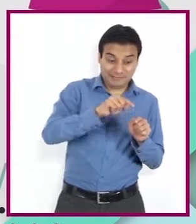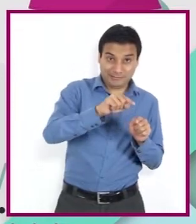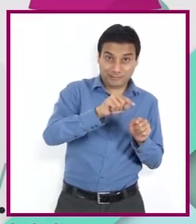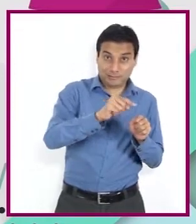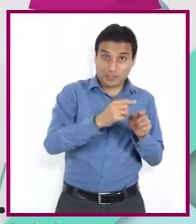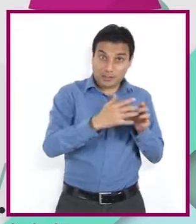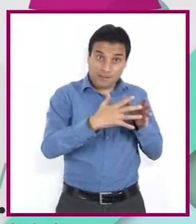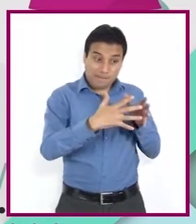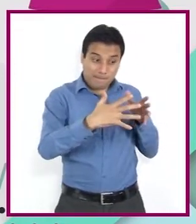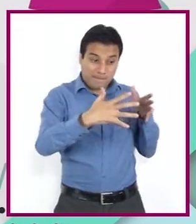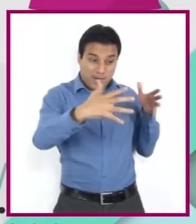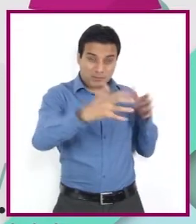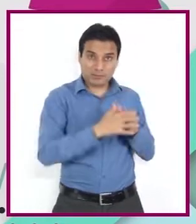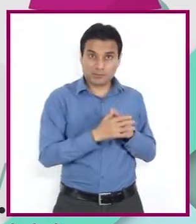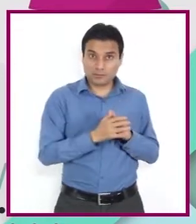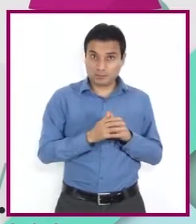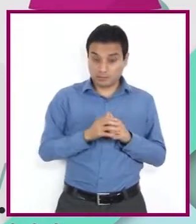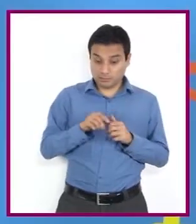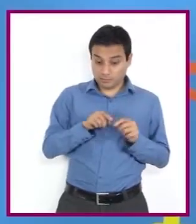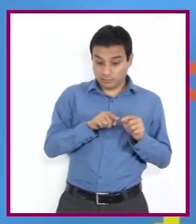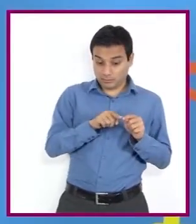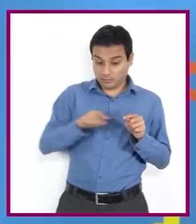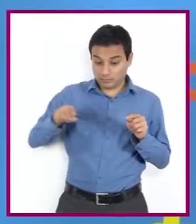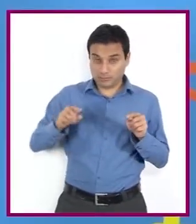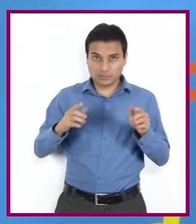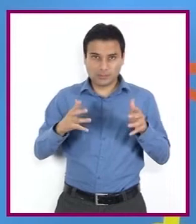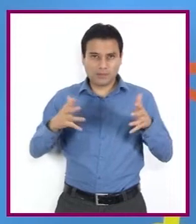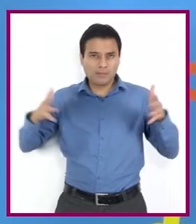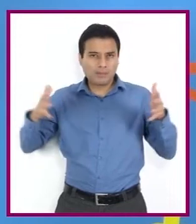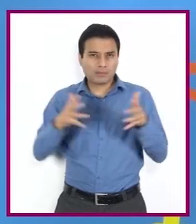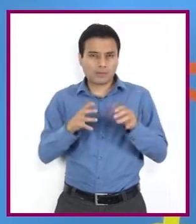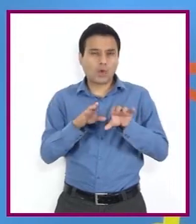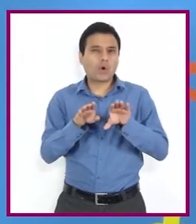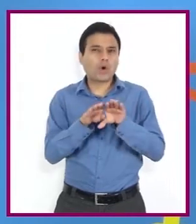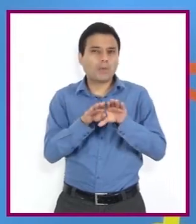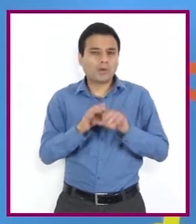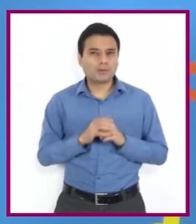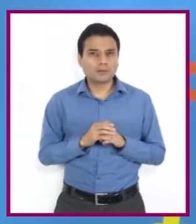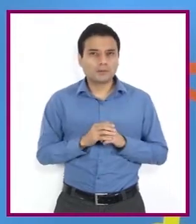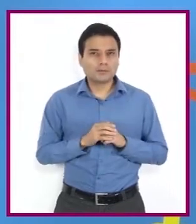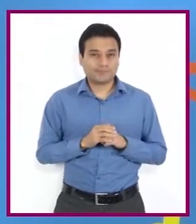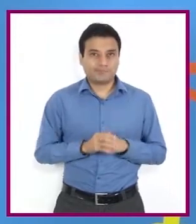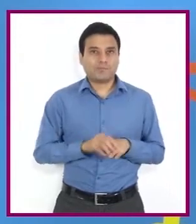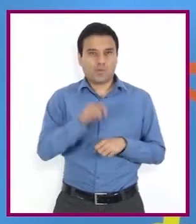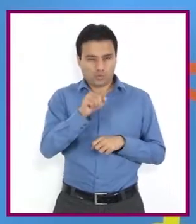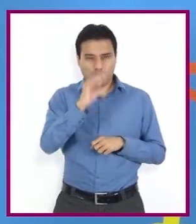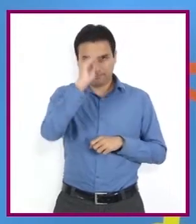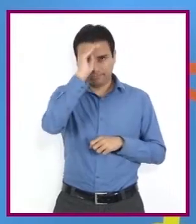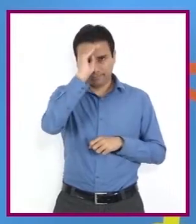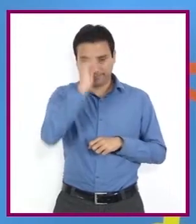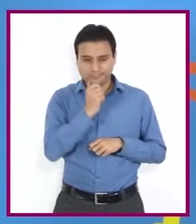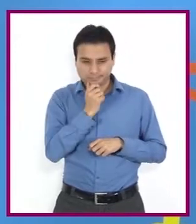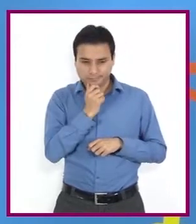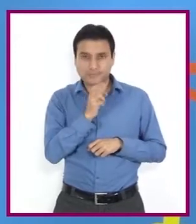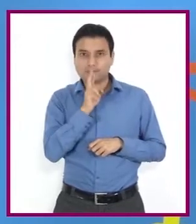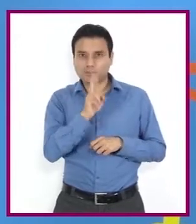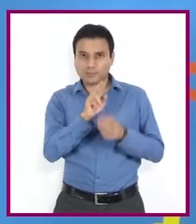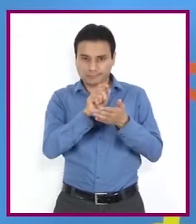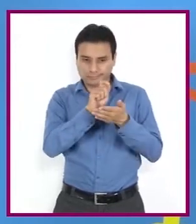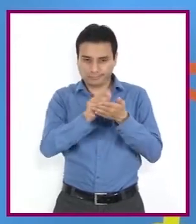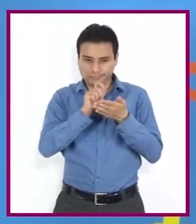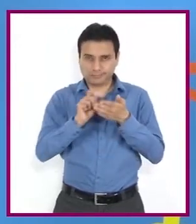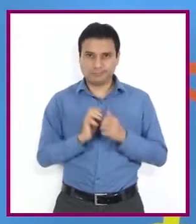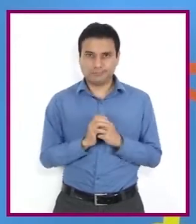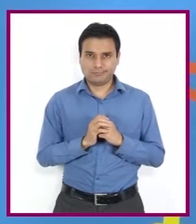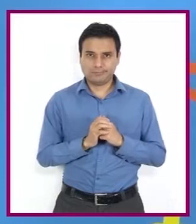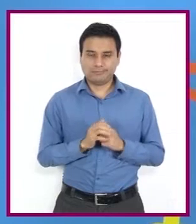jardín aumenta o disminuye? Les invitamos a que respondan la pregunta y argumenten su respuesta. Dense